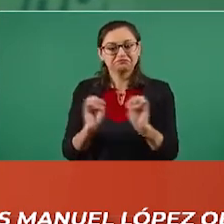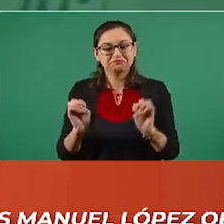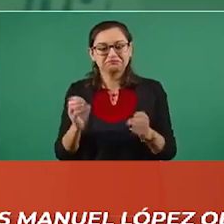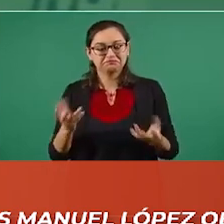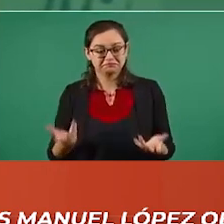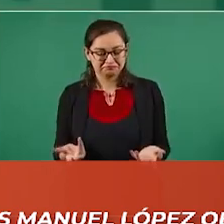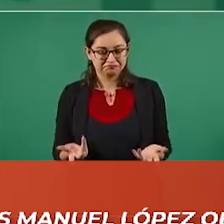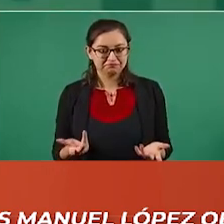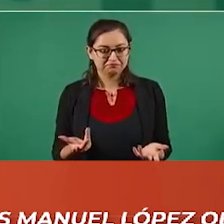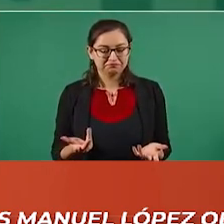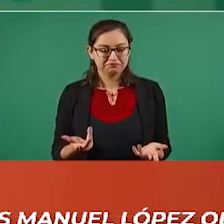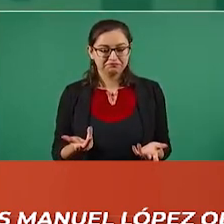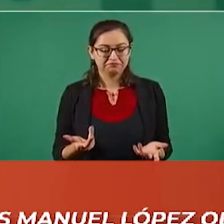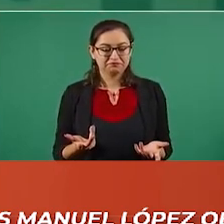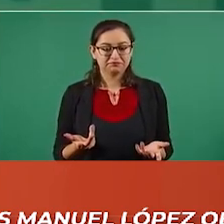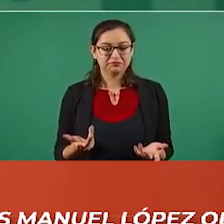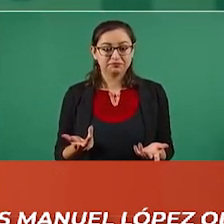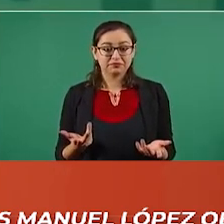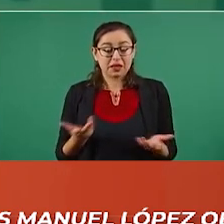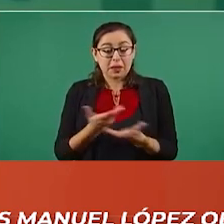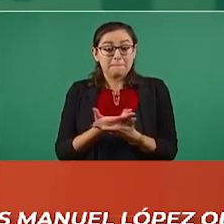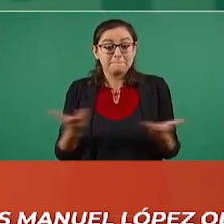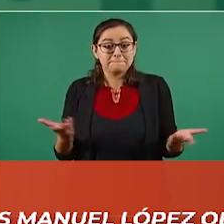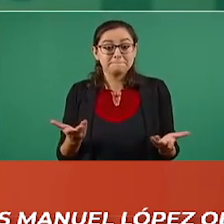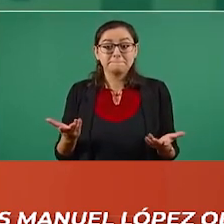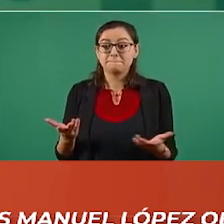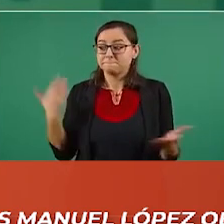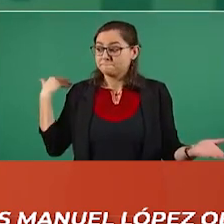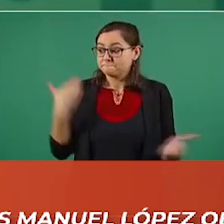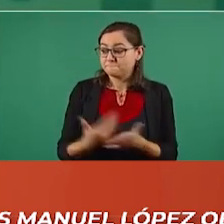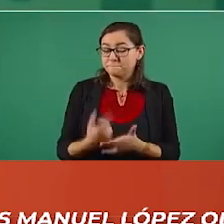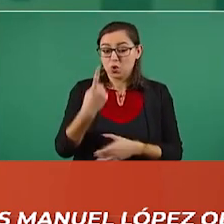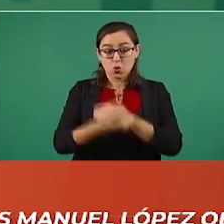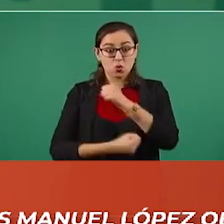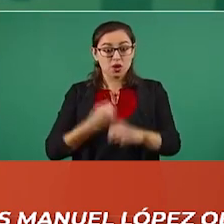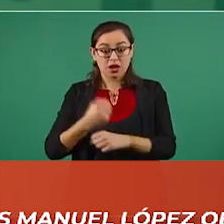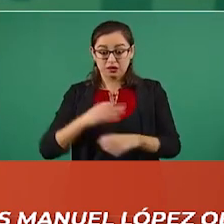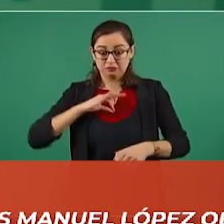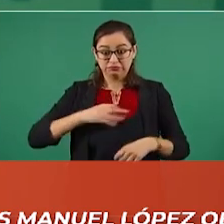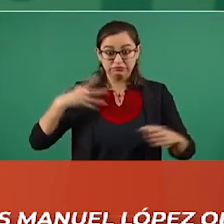Ahora, con el encierro por la pandemia,